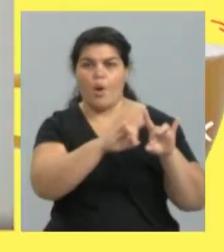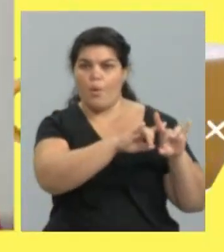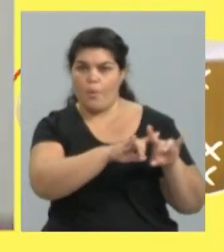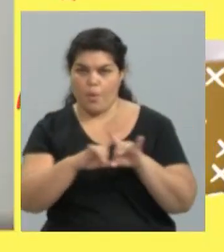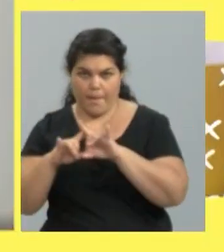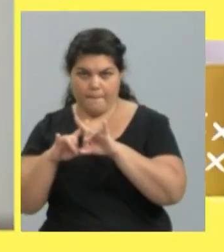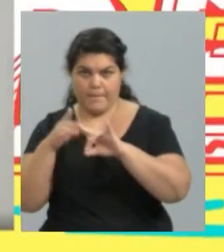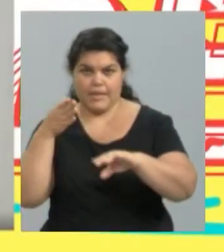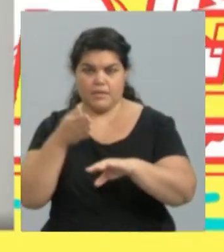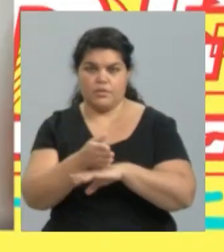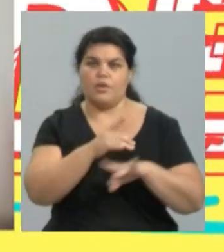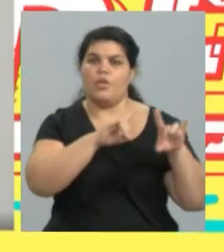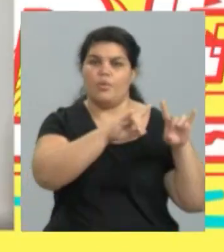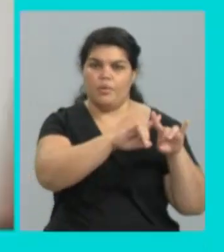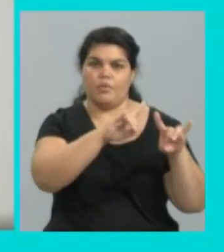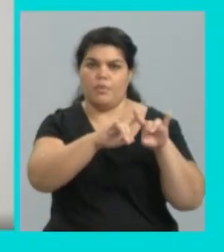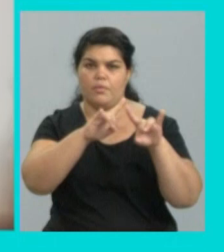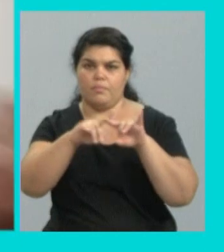página, que es